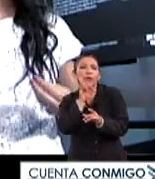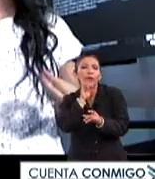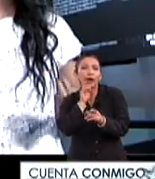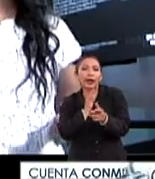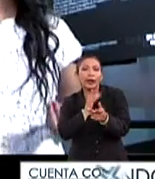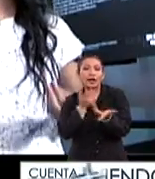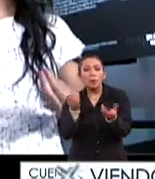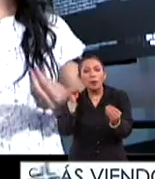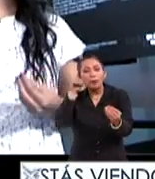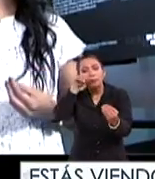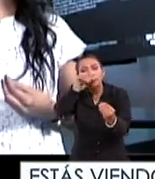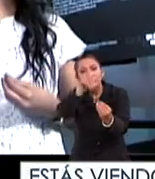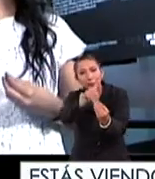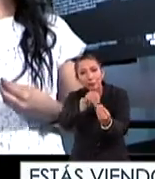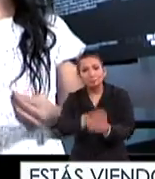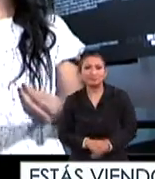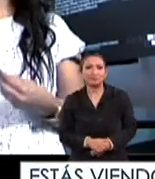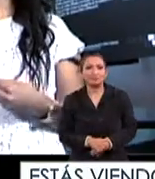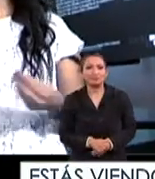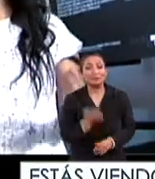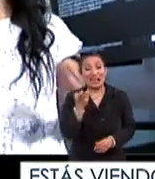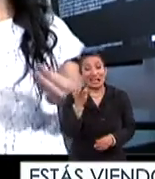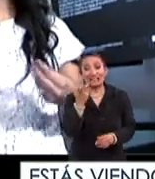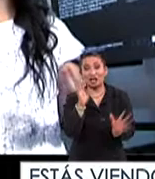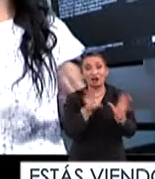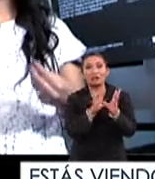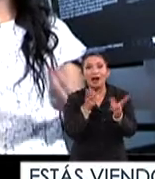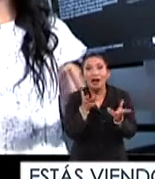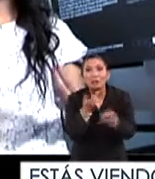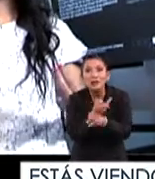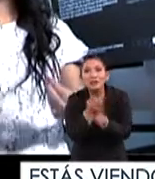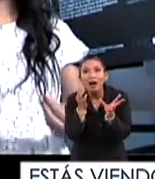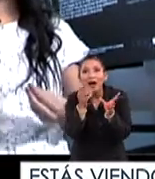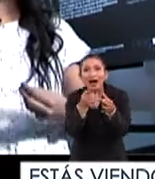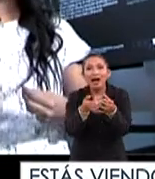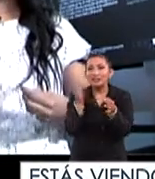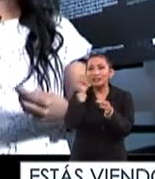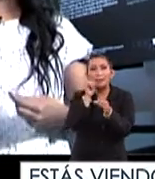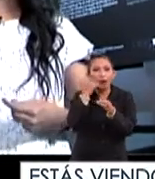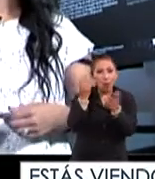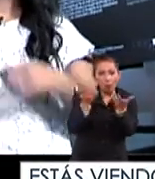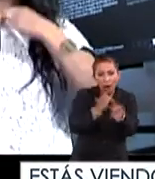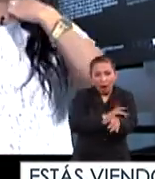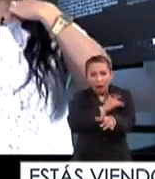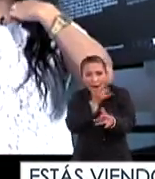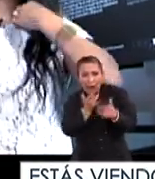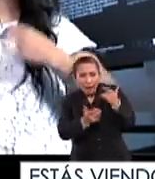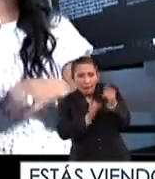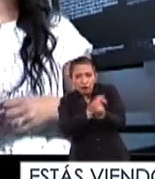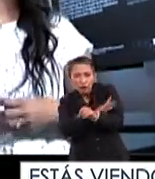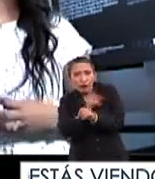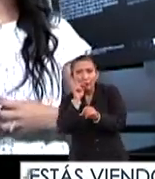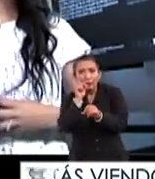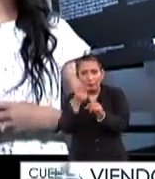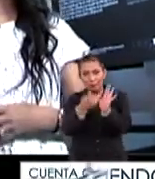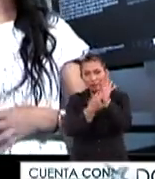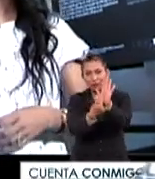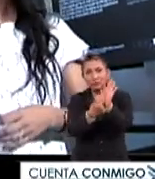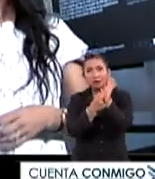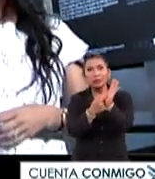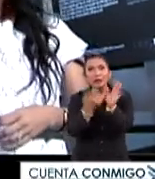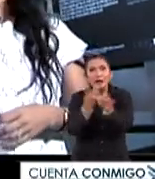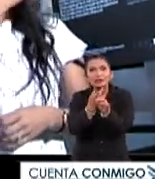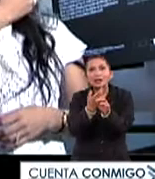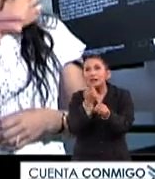Kelly dándole un beso. Fíjate. Entonces son estas cosas que luego te quedas. Entonces jugaba siempre con las emociones, ¿verdad? Así es, llevar ¿no? al Y con el público.